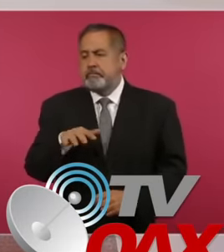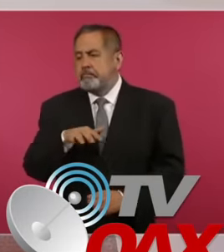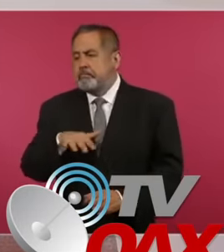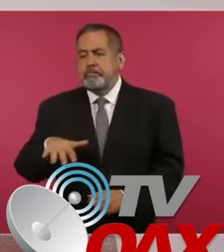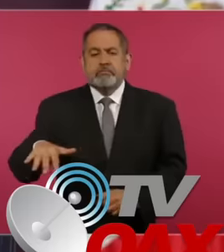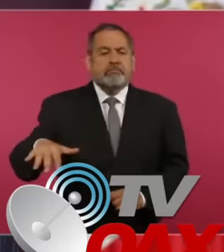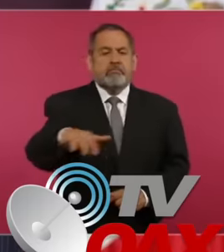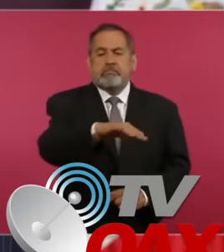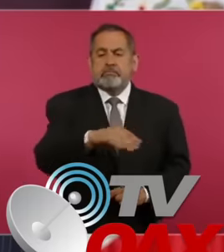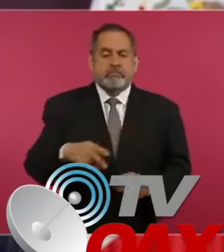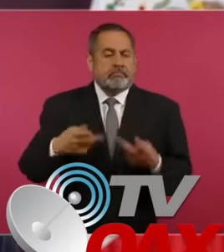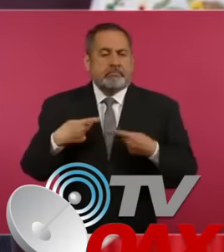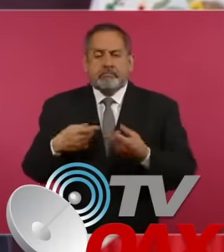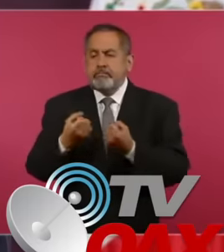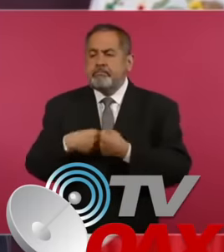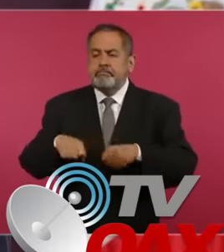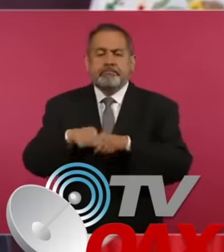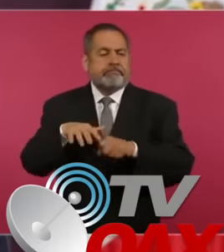bastante